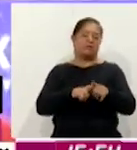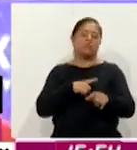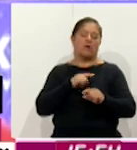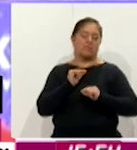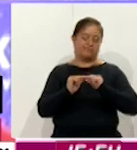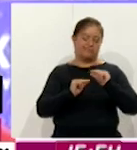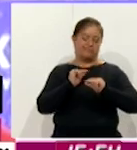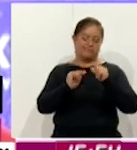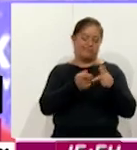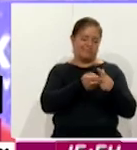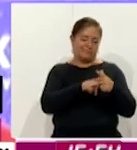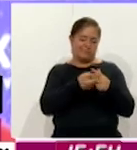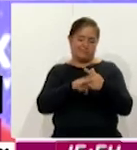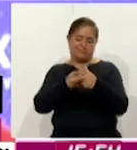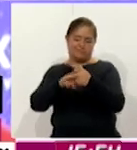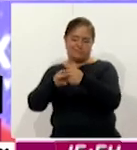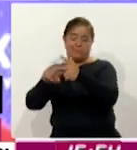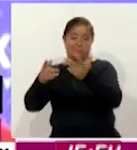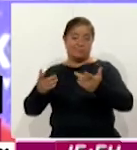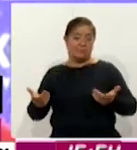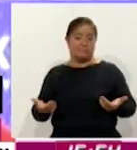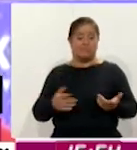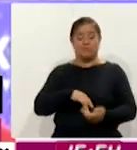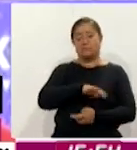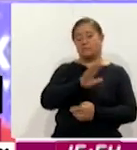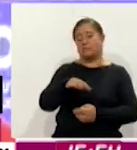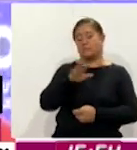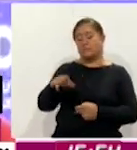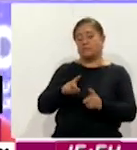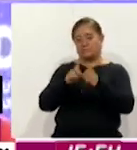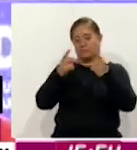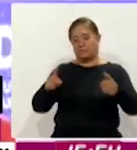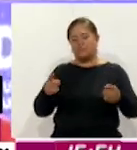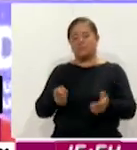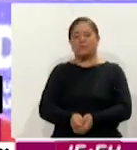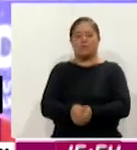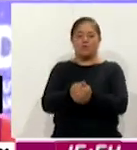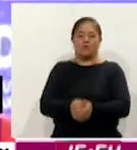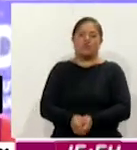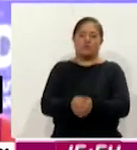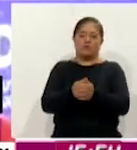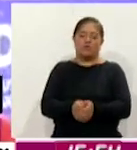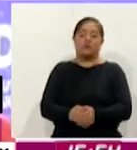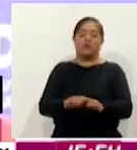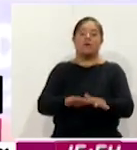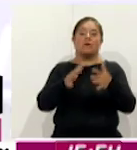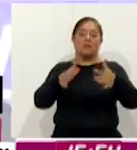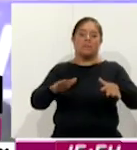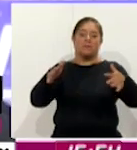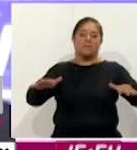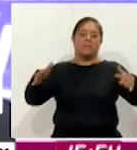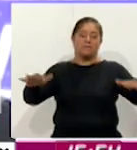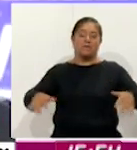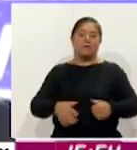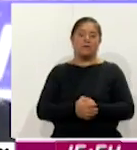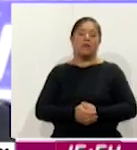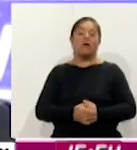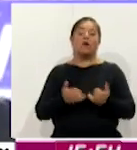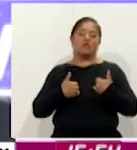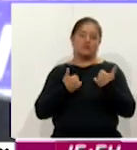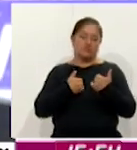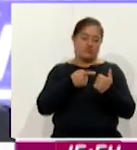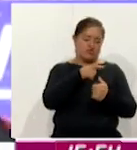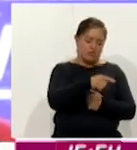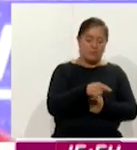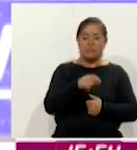pininos, buscando el desarrollo del voleibol de playa, sí, con jóvenes y con niños. Ya está la